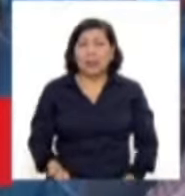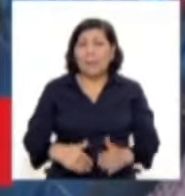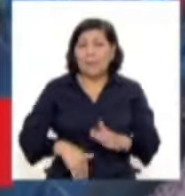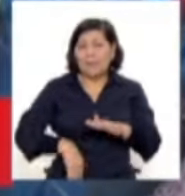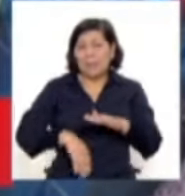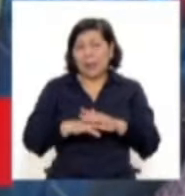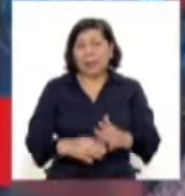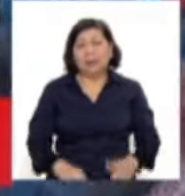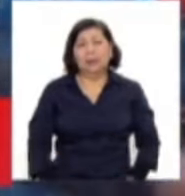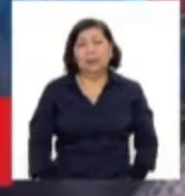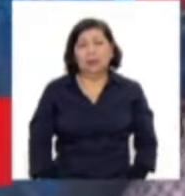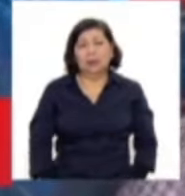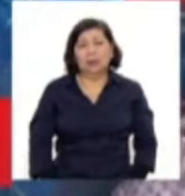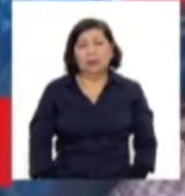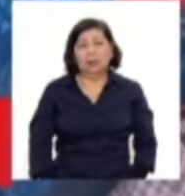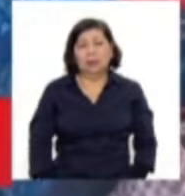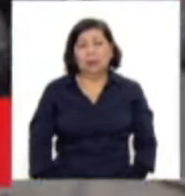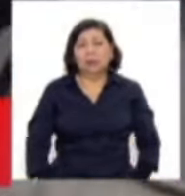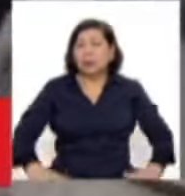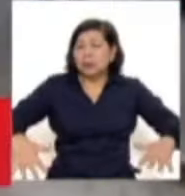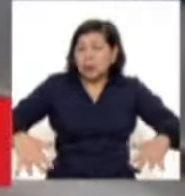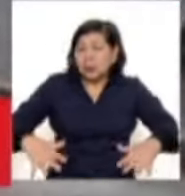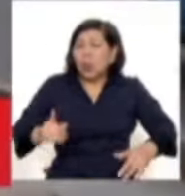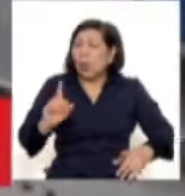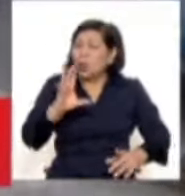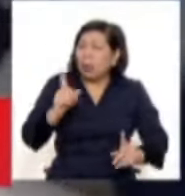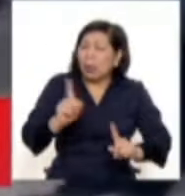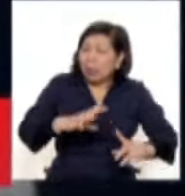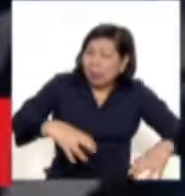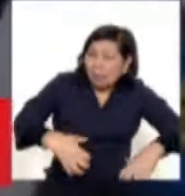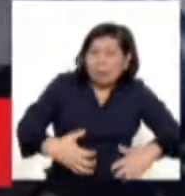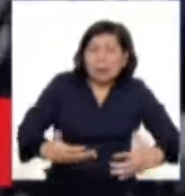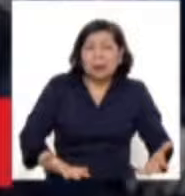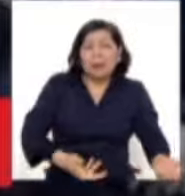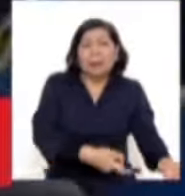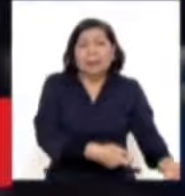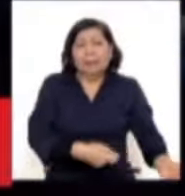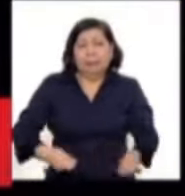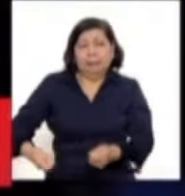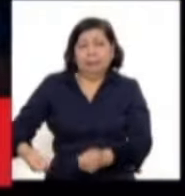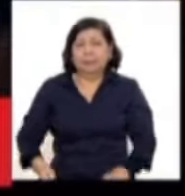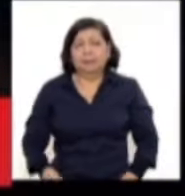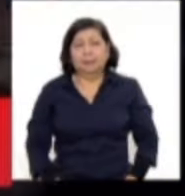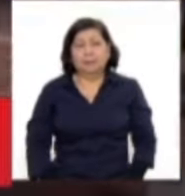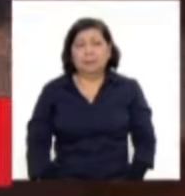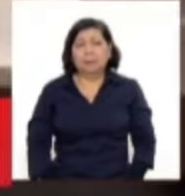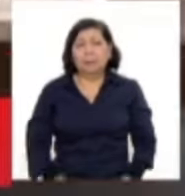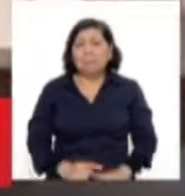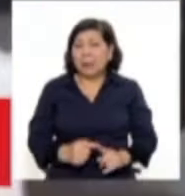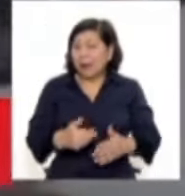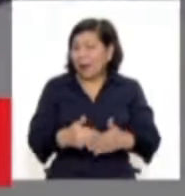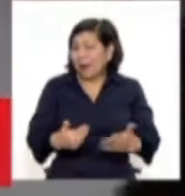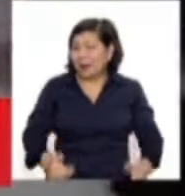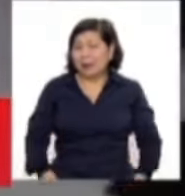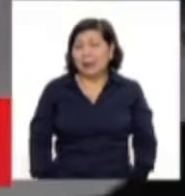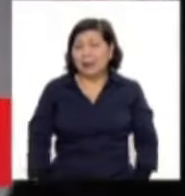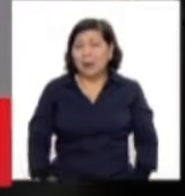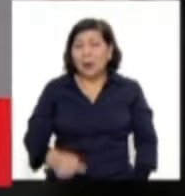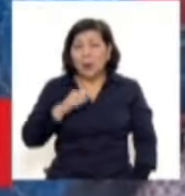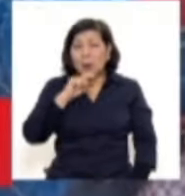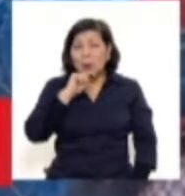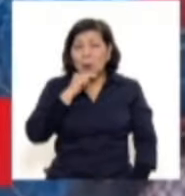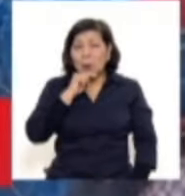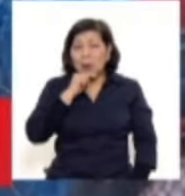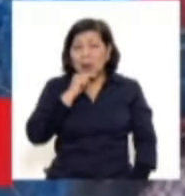más de ellos, entonces me tiré encima del tablero para que no me lo quiten y con todo el tablero me jalaron hasta allá. Pero antes de eso, la misma chica